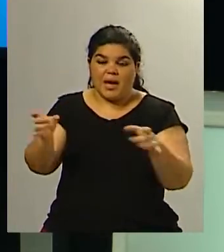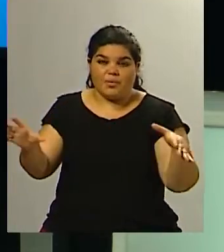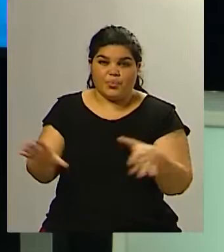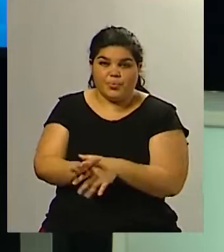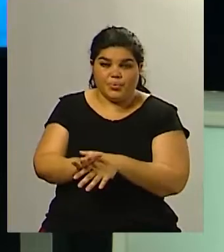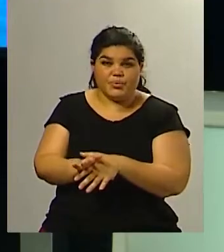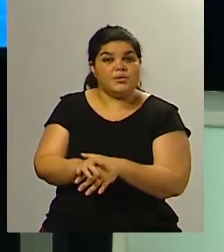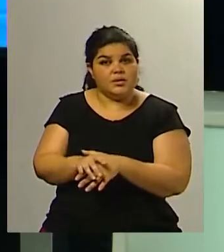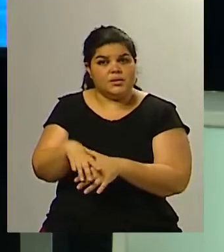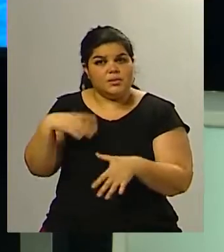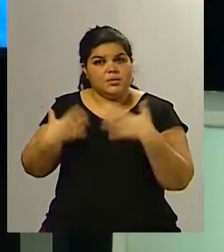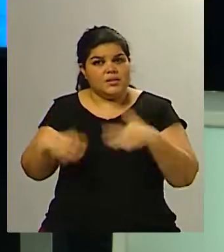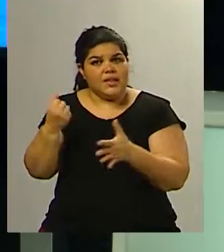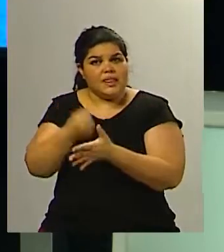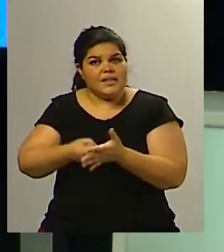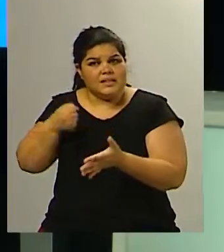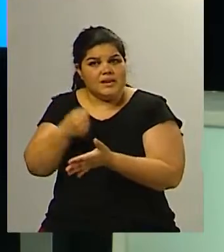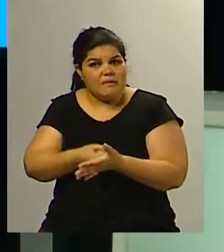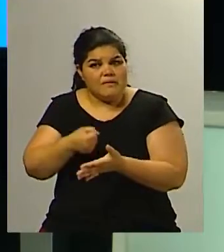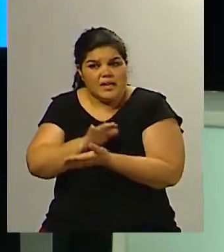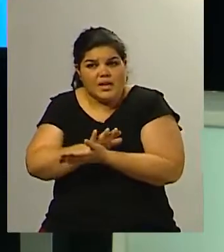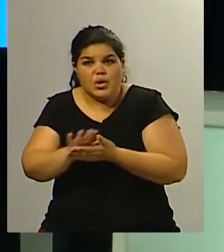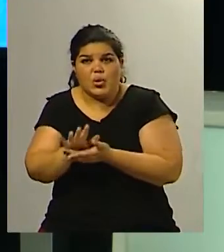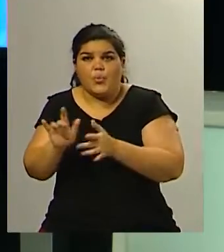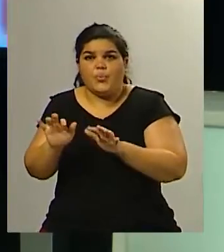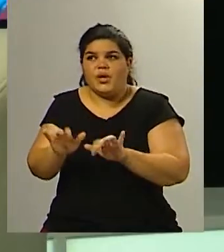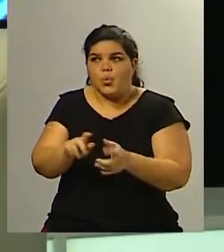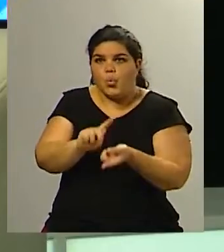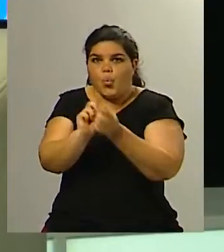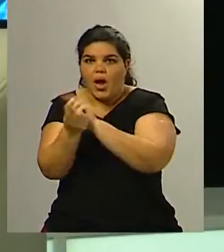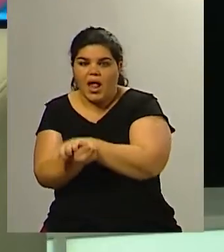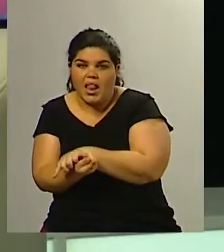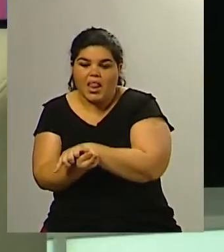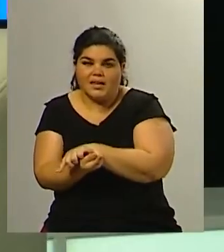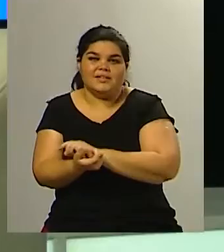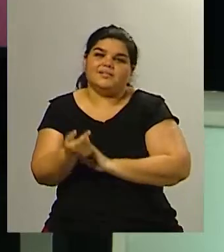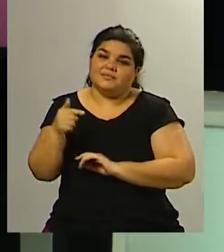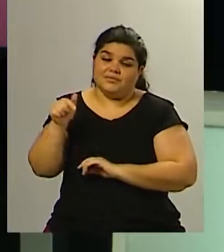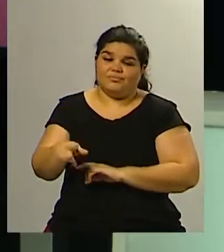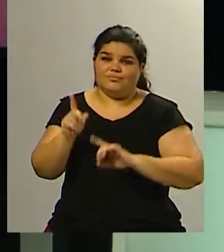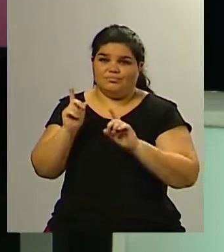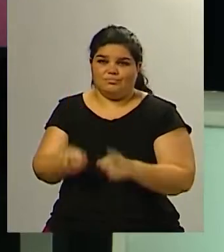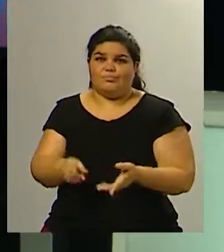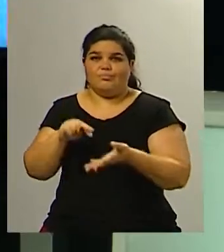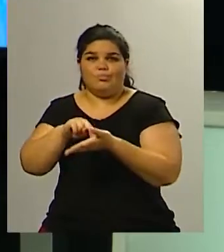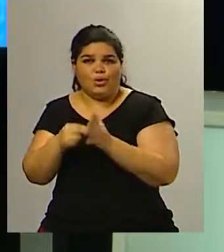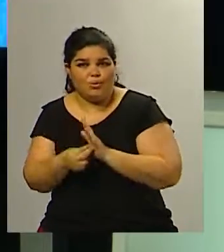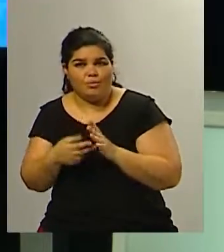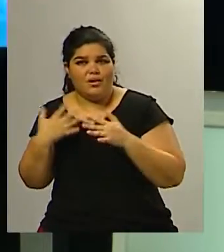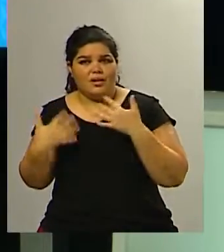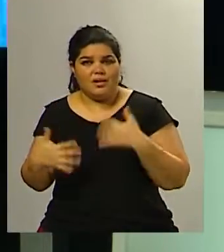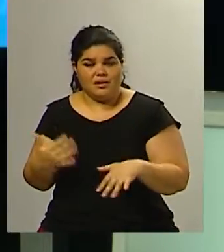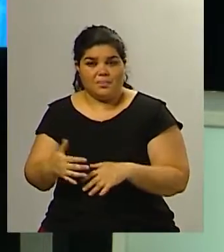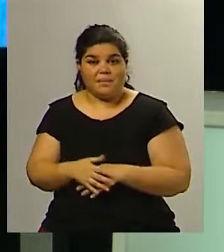un desafío el tema de la virtualidad. Eso me imagino que fue también un inconveniente que tal vez si uno